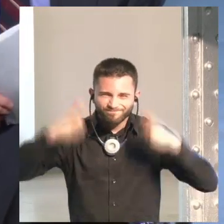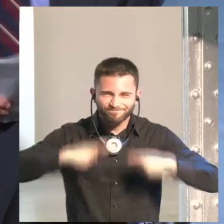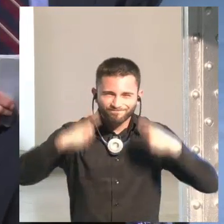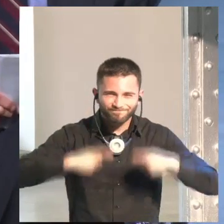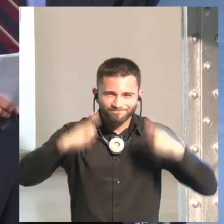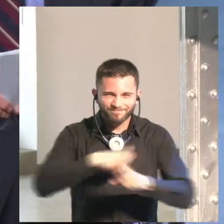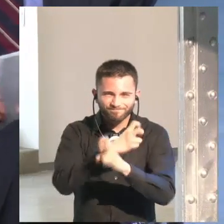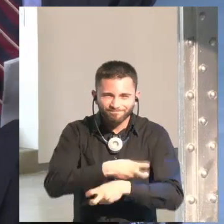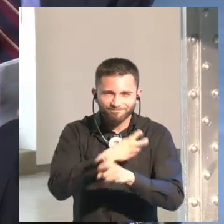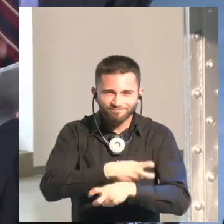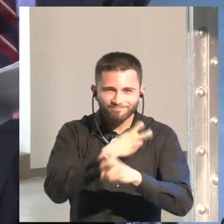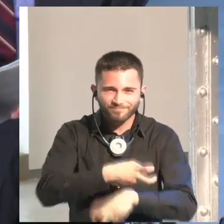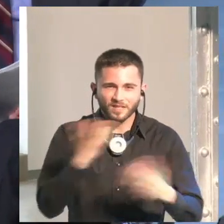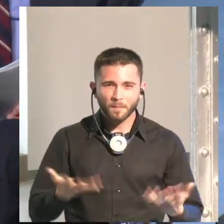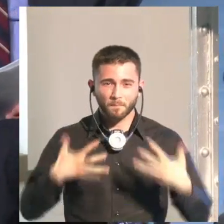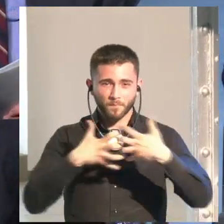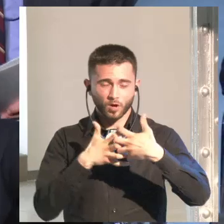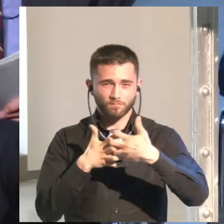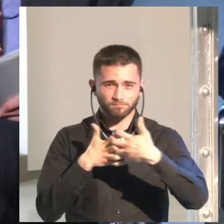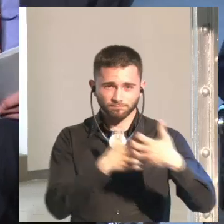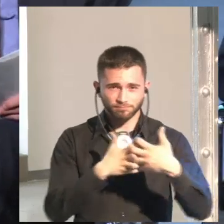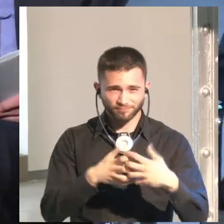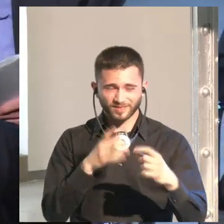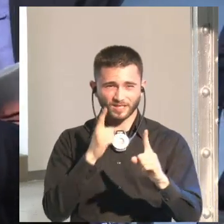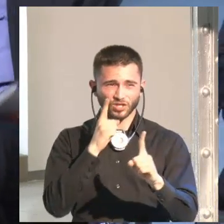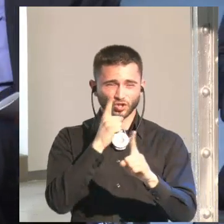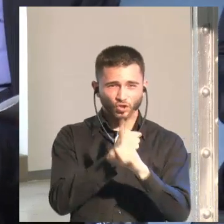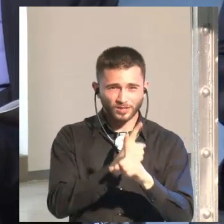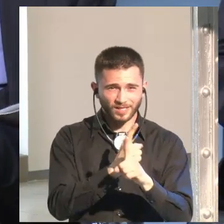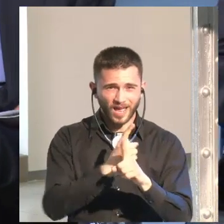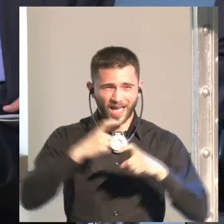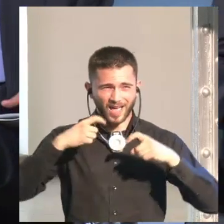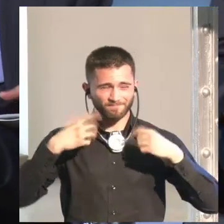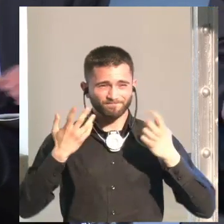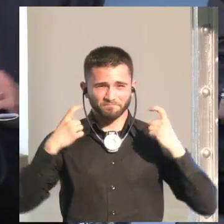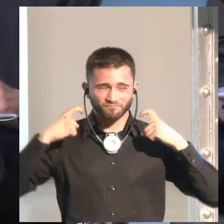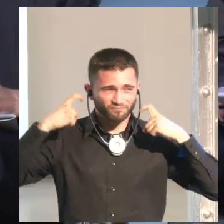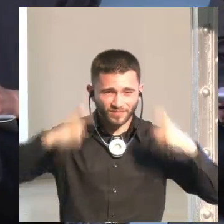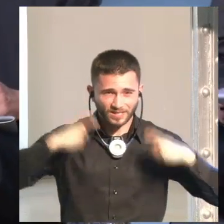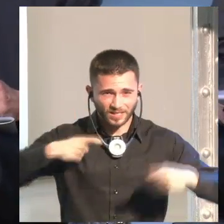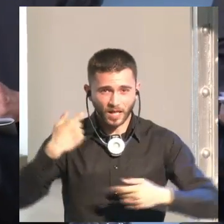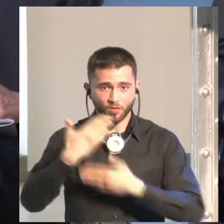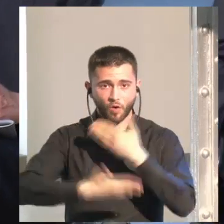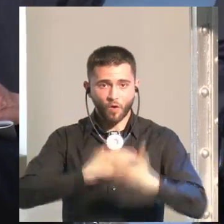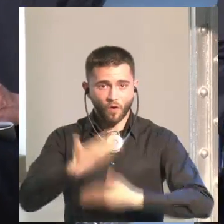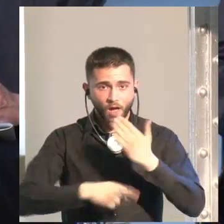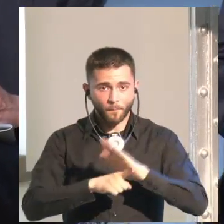están siempre luchando contra y tratando de hacer que evolucionen hacia un